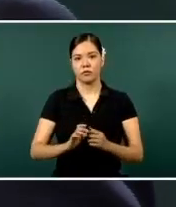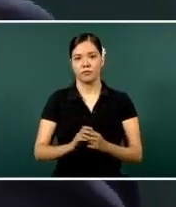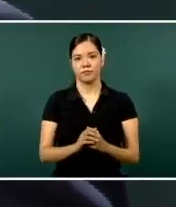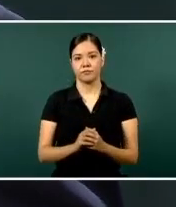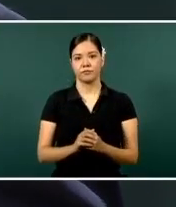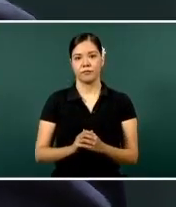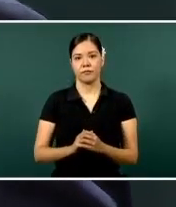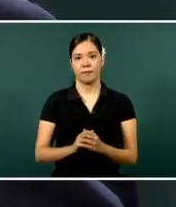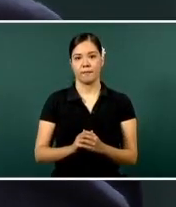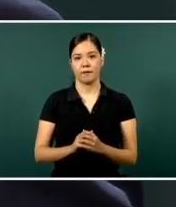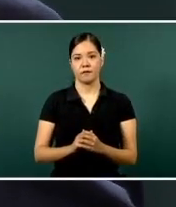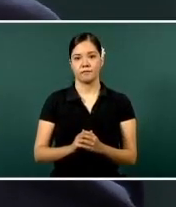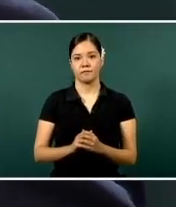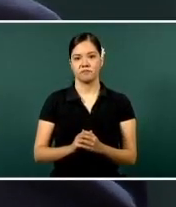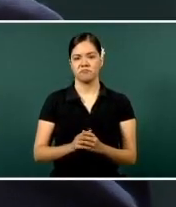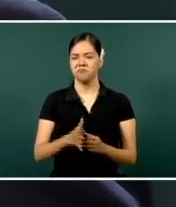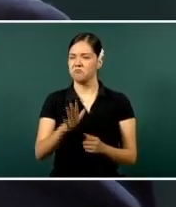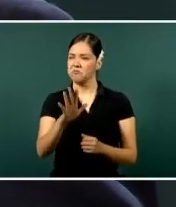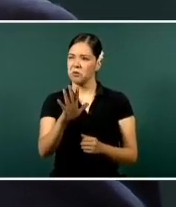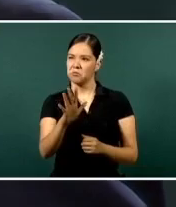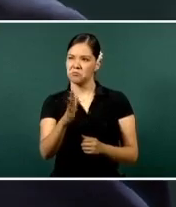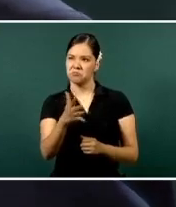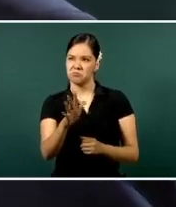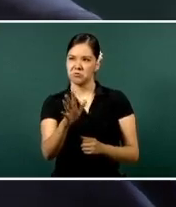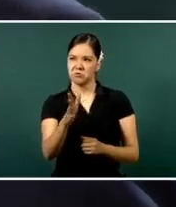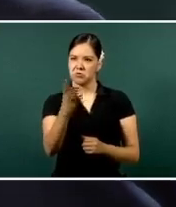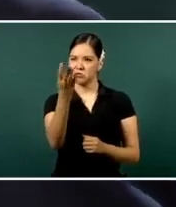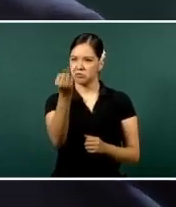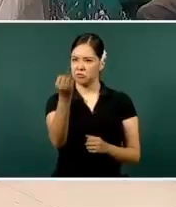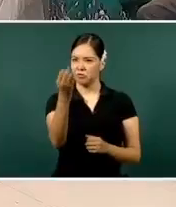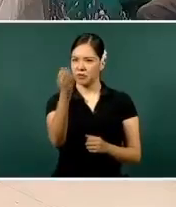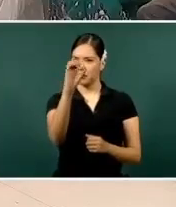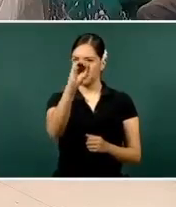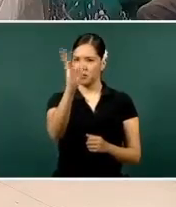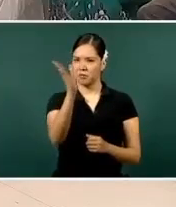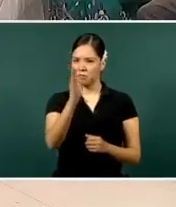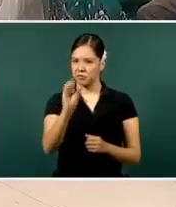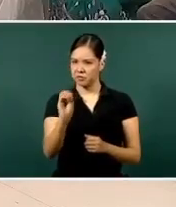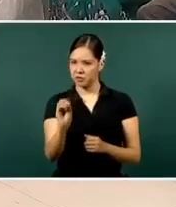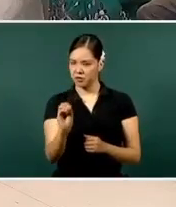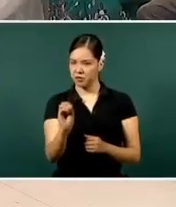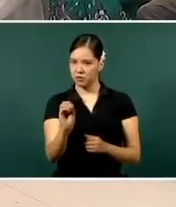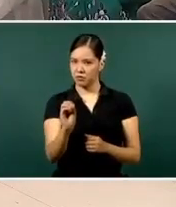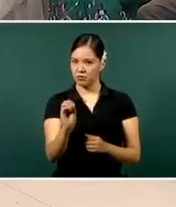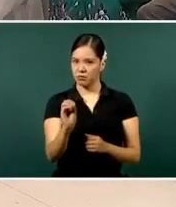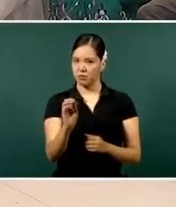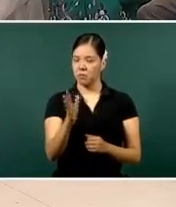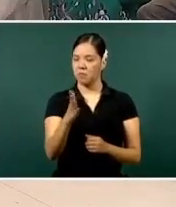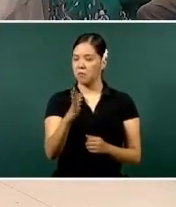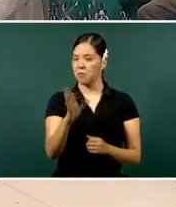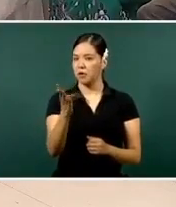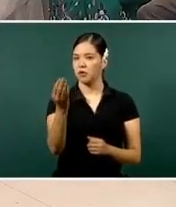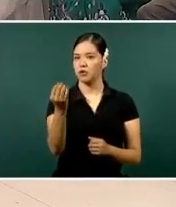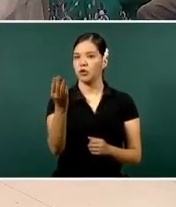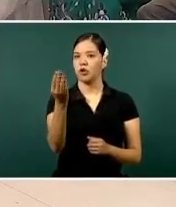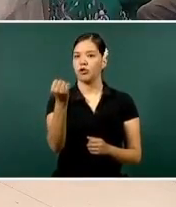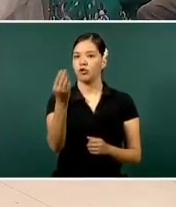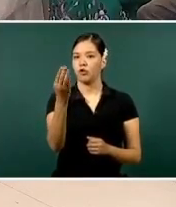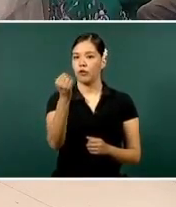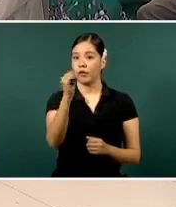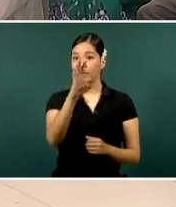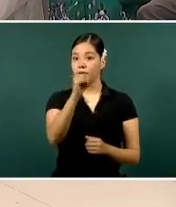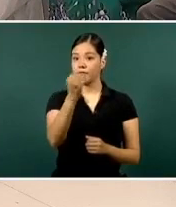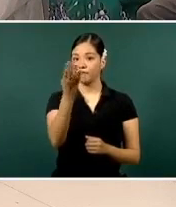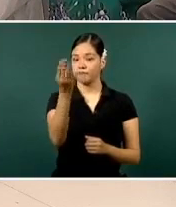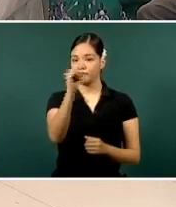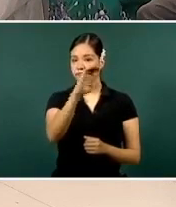como en un 90% de todos los adultos mayores de Durango. Y ya